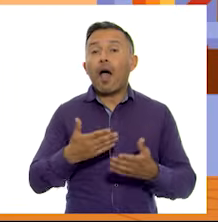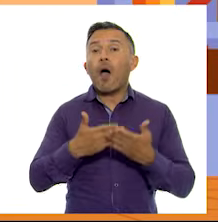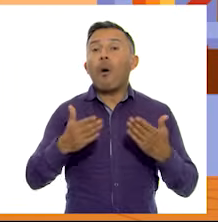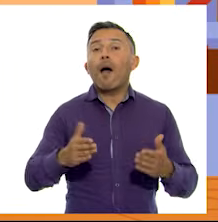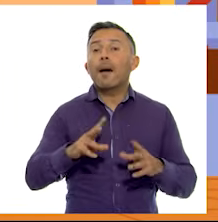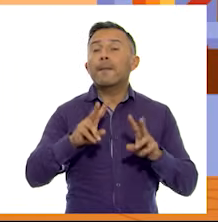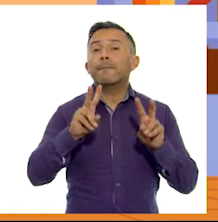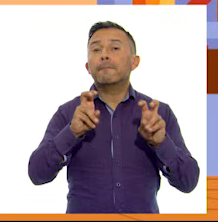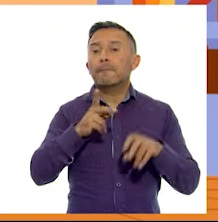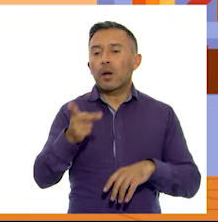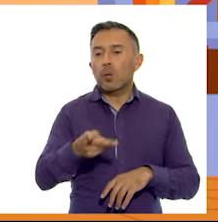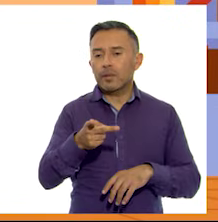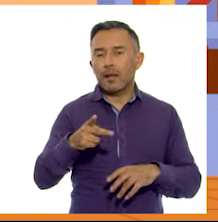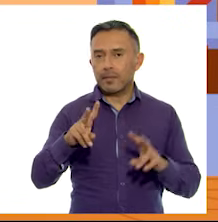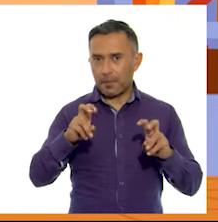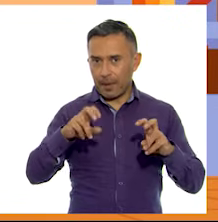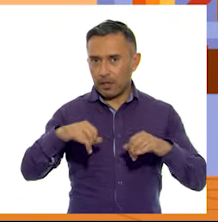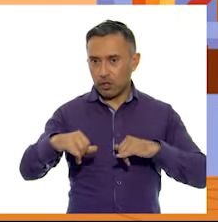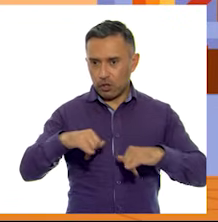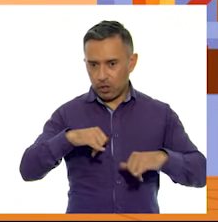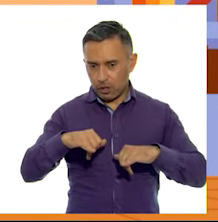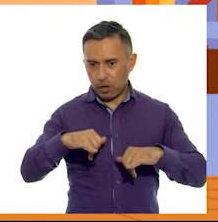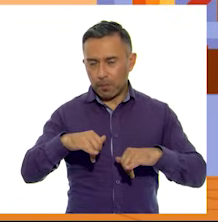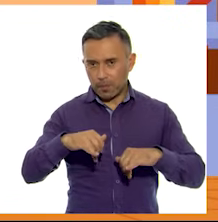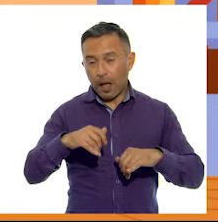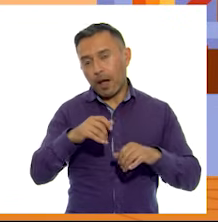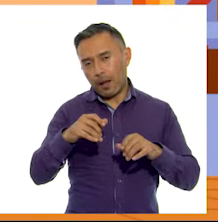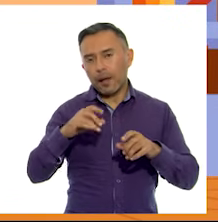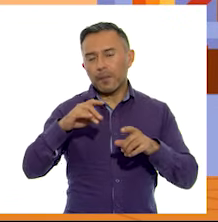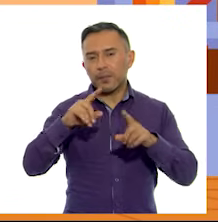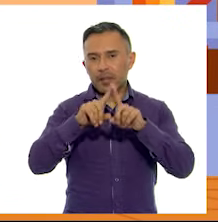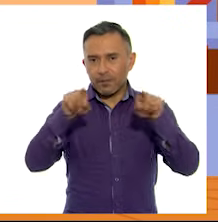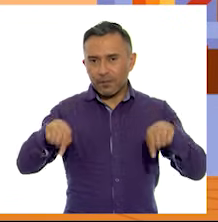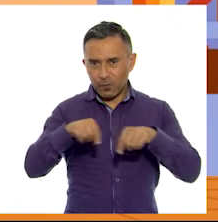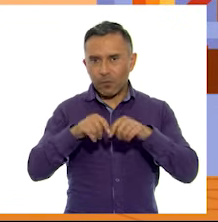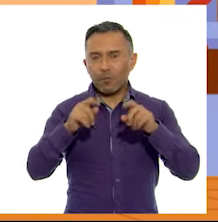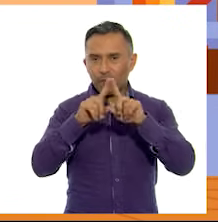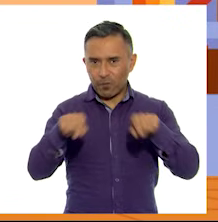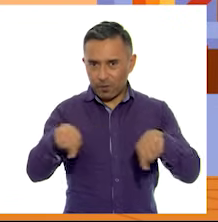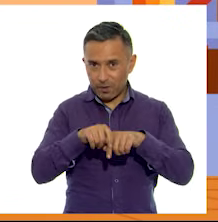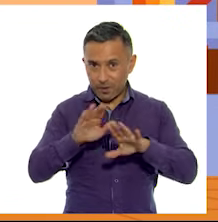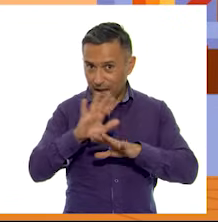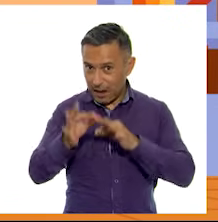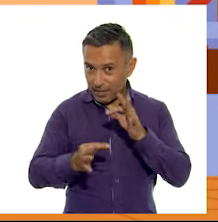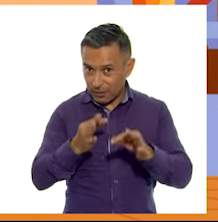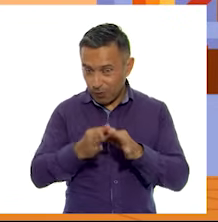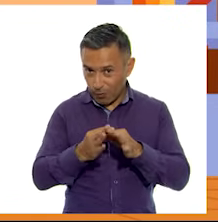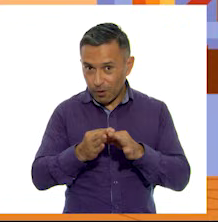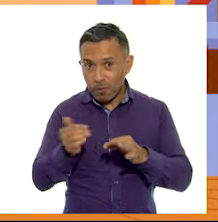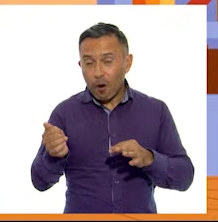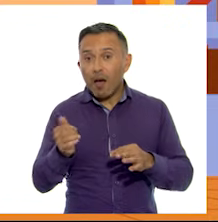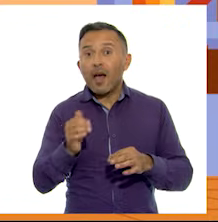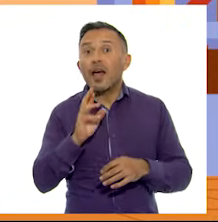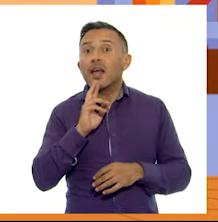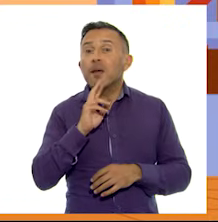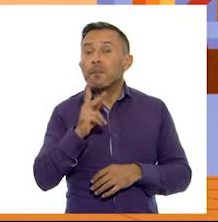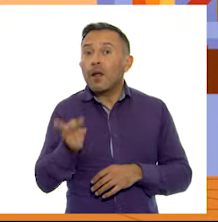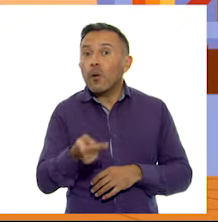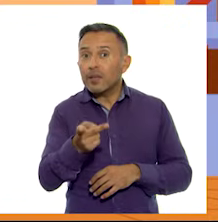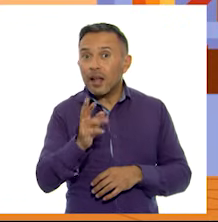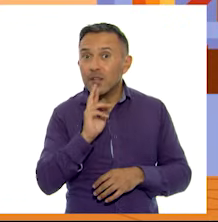temático geometría. ¿Están listos y listas? ¡Sí! Tendrán 5 segundos para elegir la respuesta